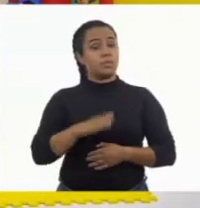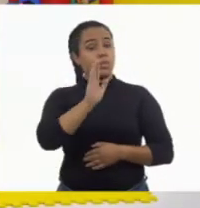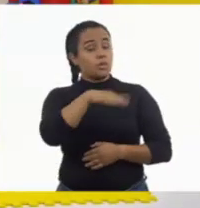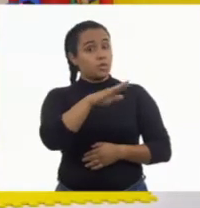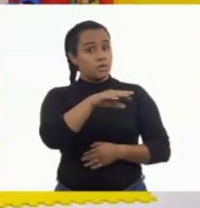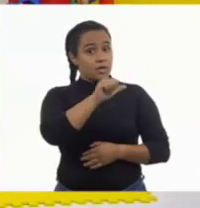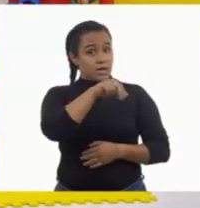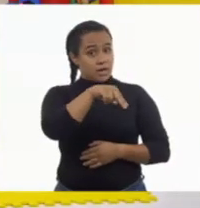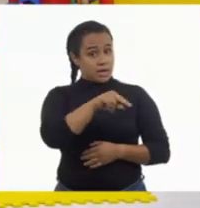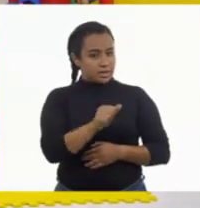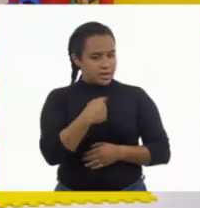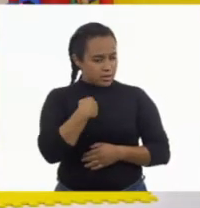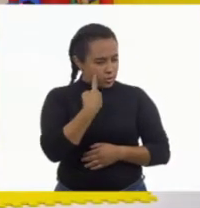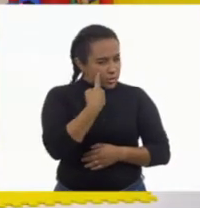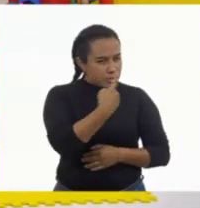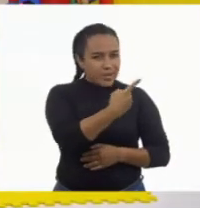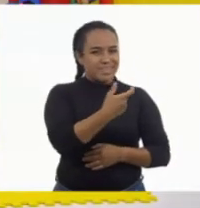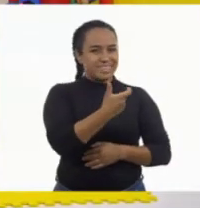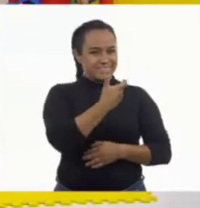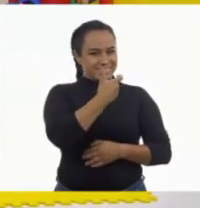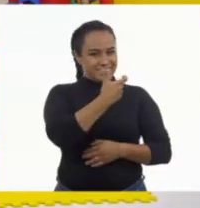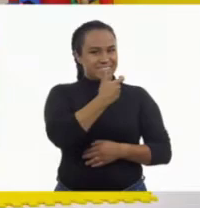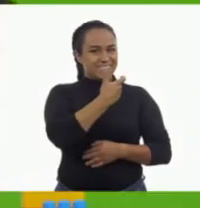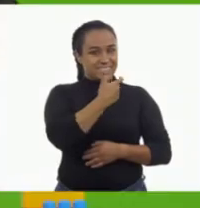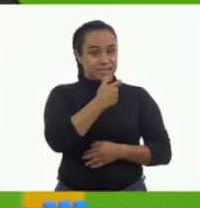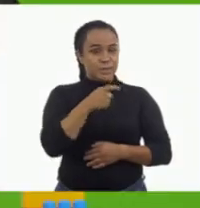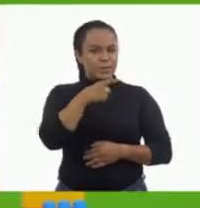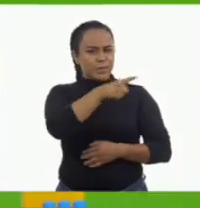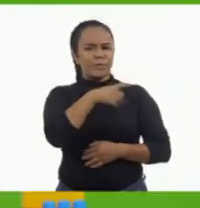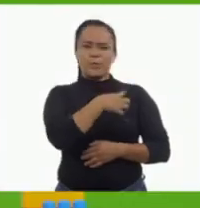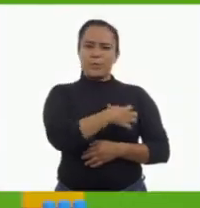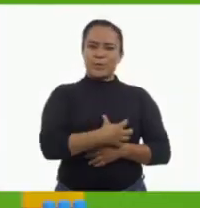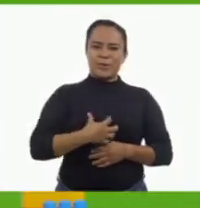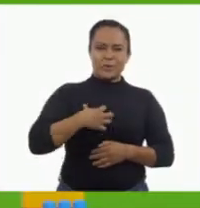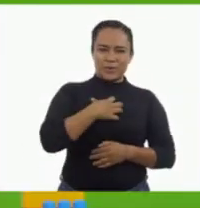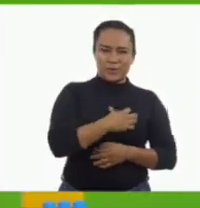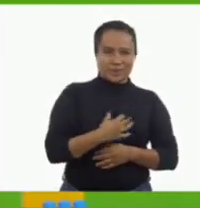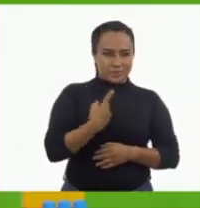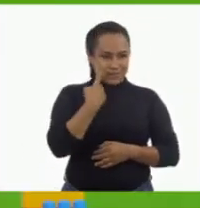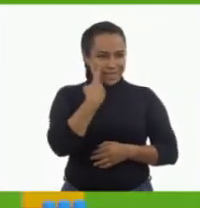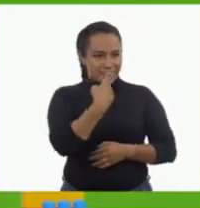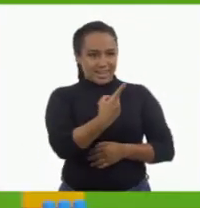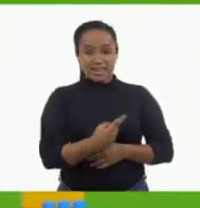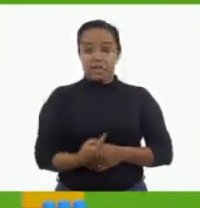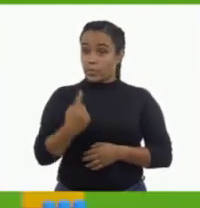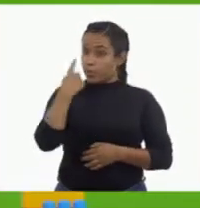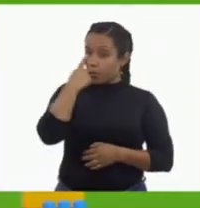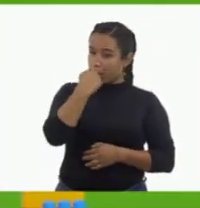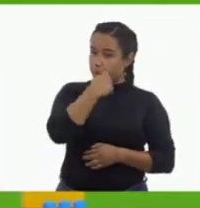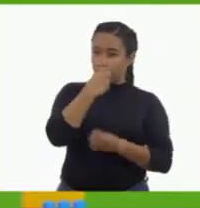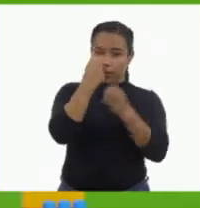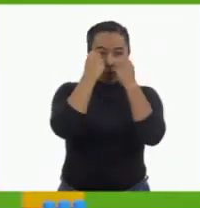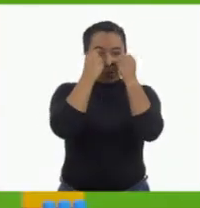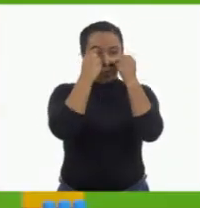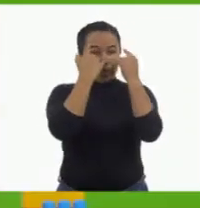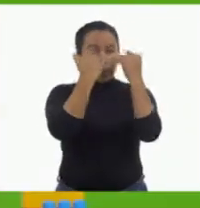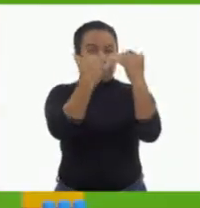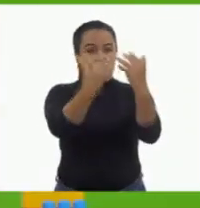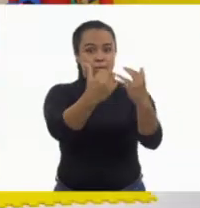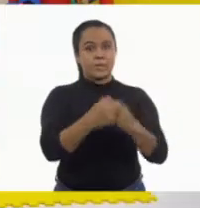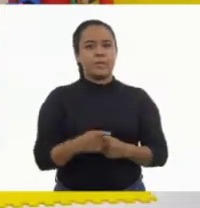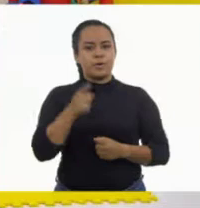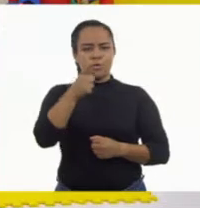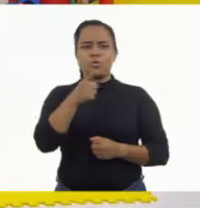Ana, como que te veo muy sonriente, muy contenta. Mira nada más, tus ojos se ven brillantes.